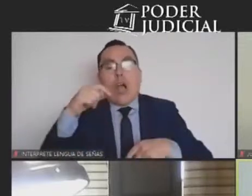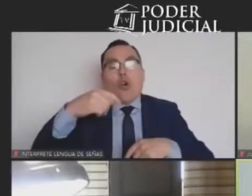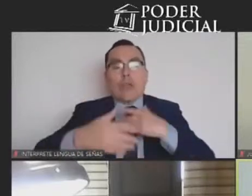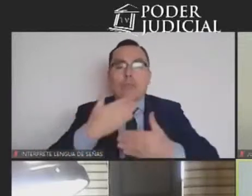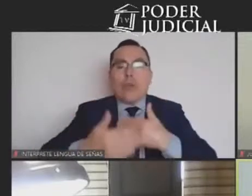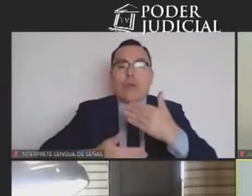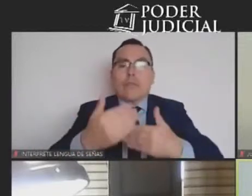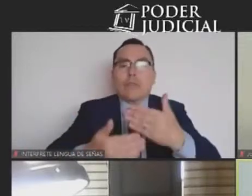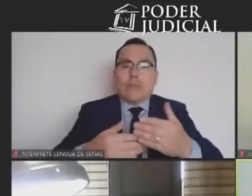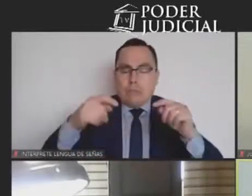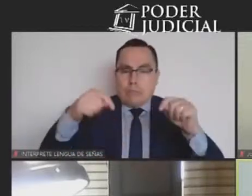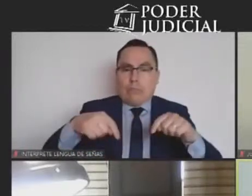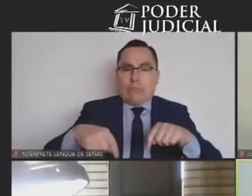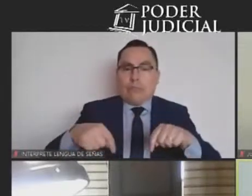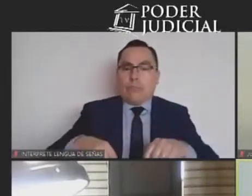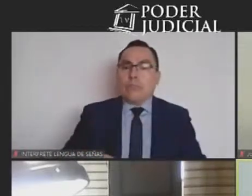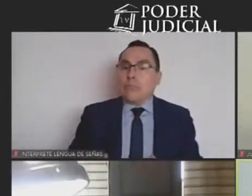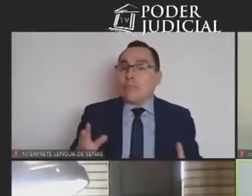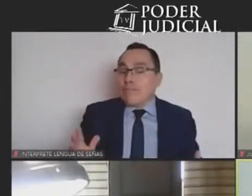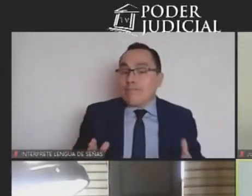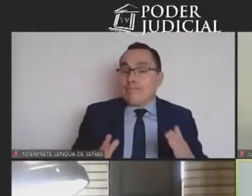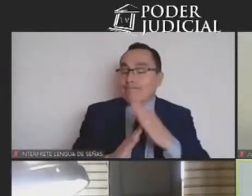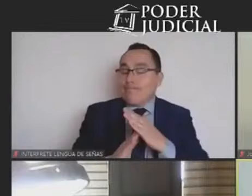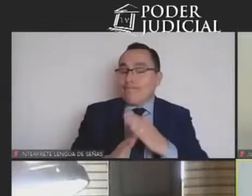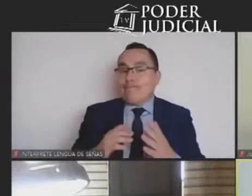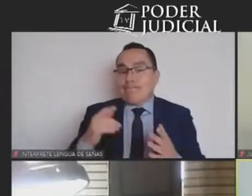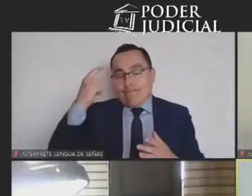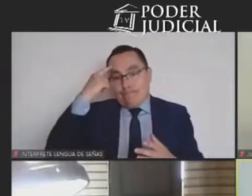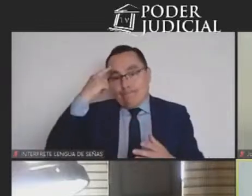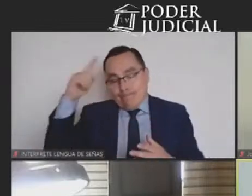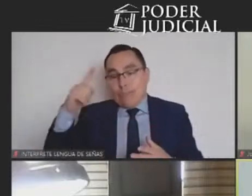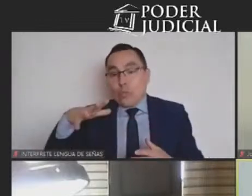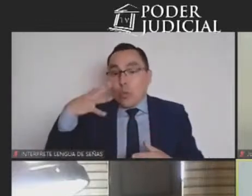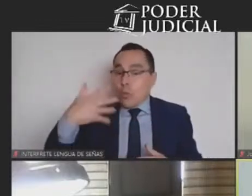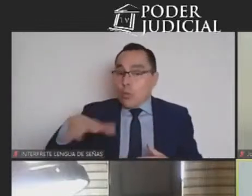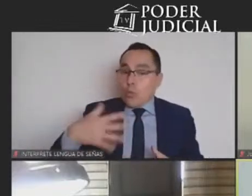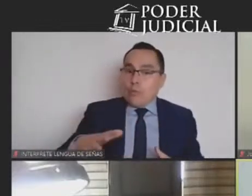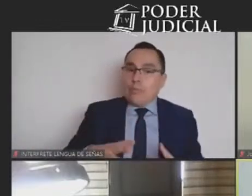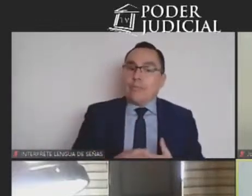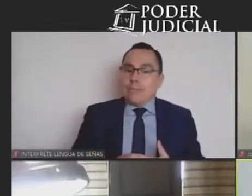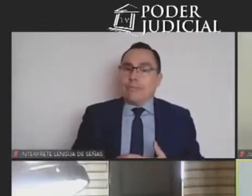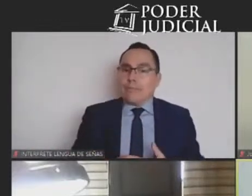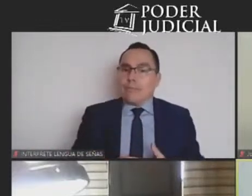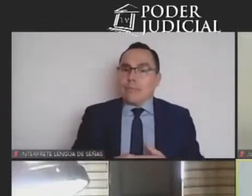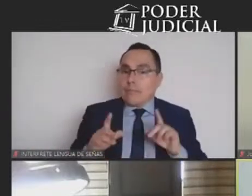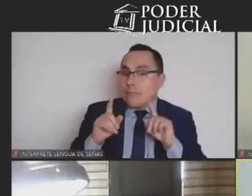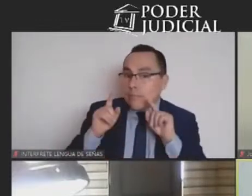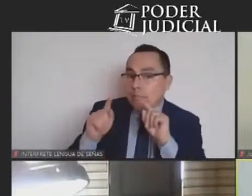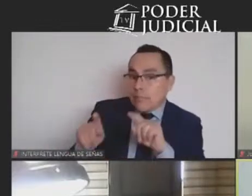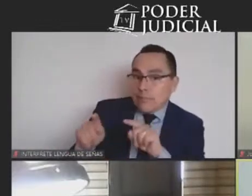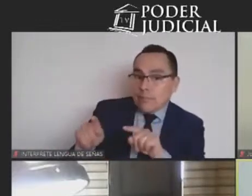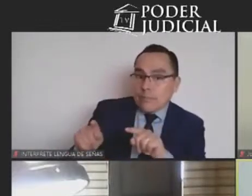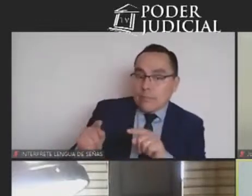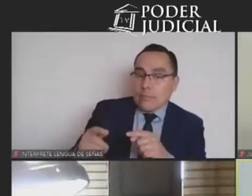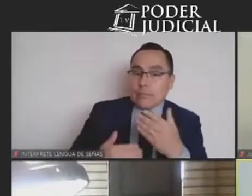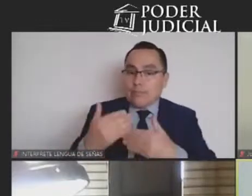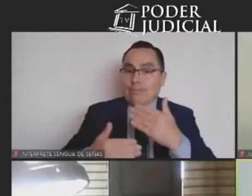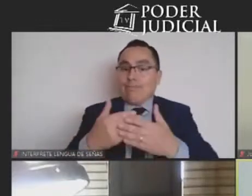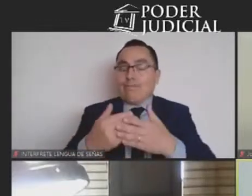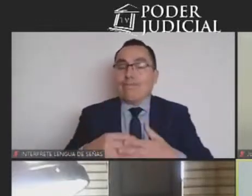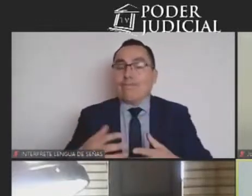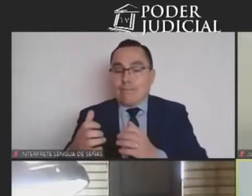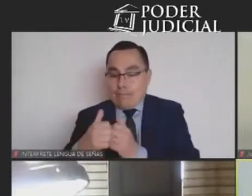también, pero es una cuestión importante y que está radicada precisamente en la